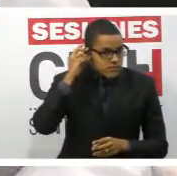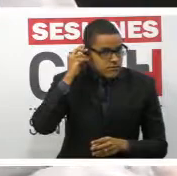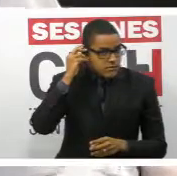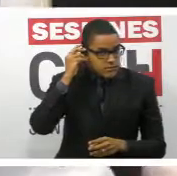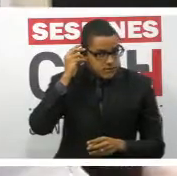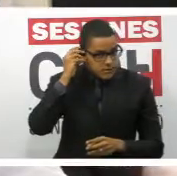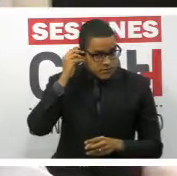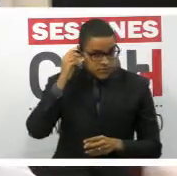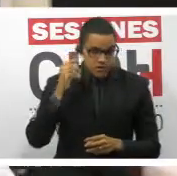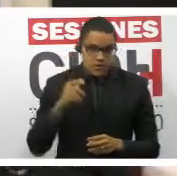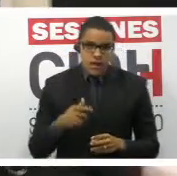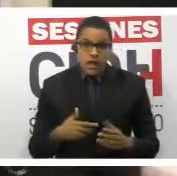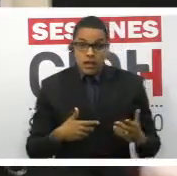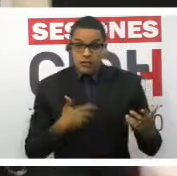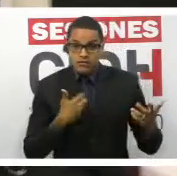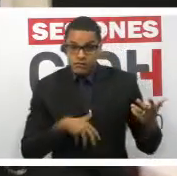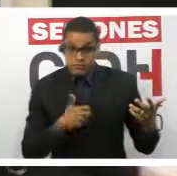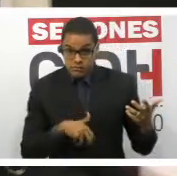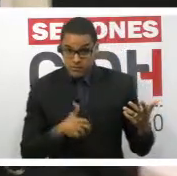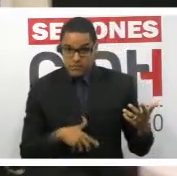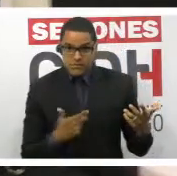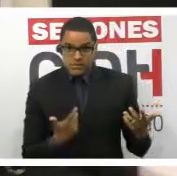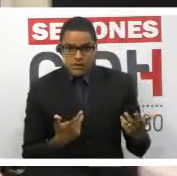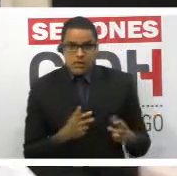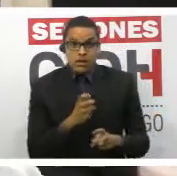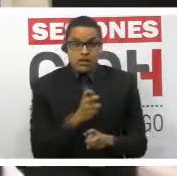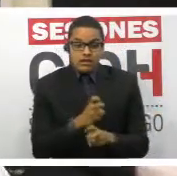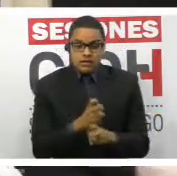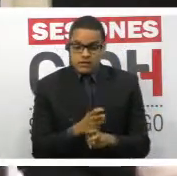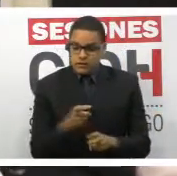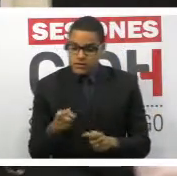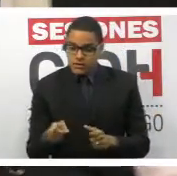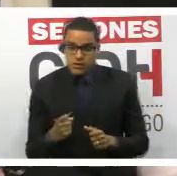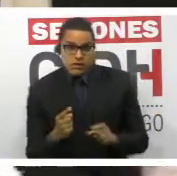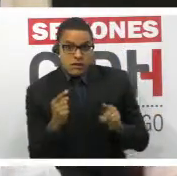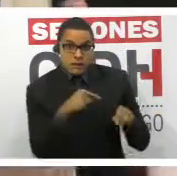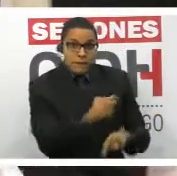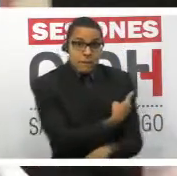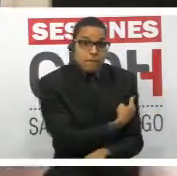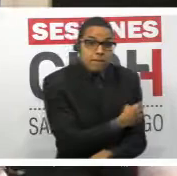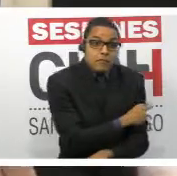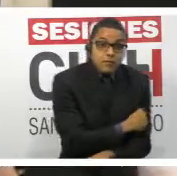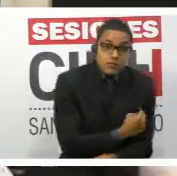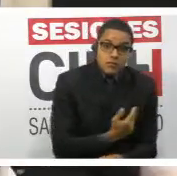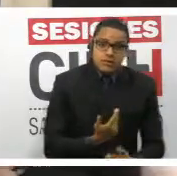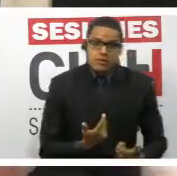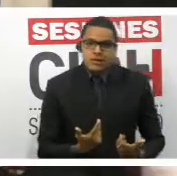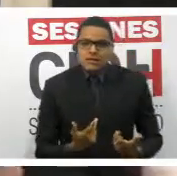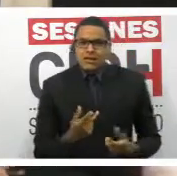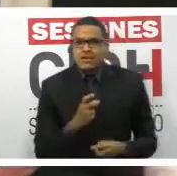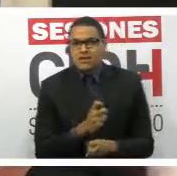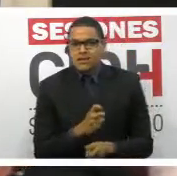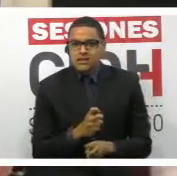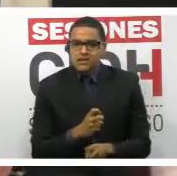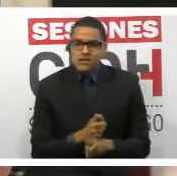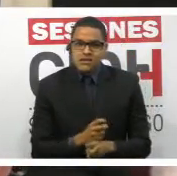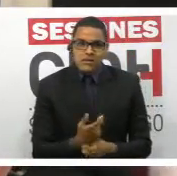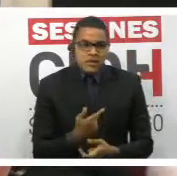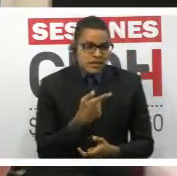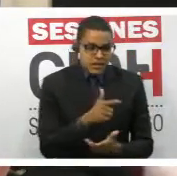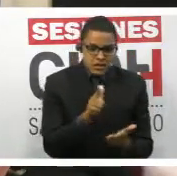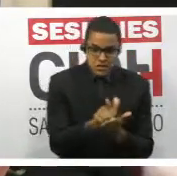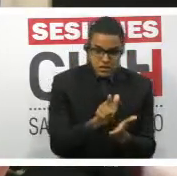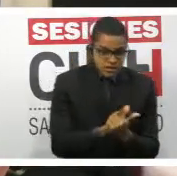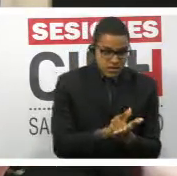y en argentina también digamos existen violaciones y situaciones de violaciones a los derechos de la salud